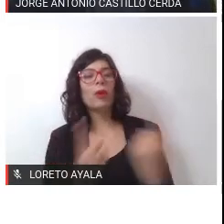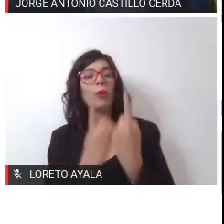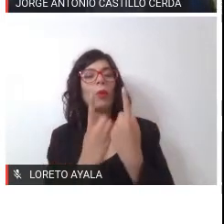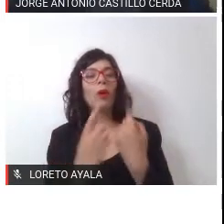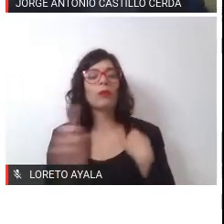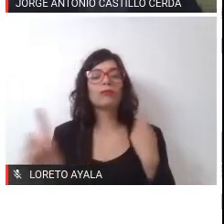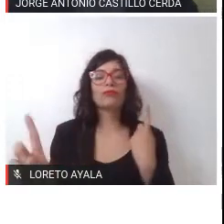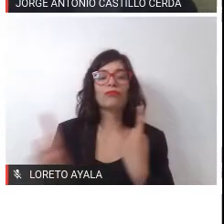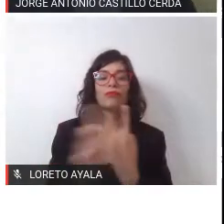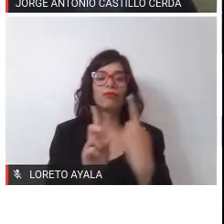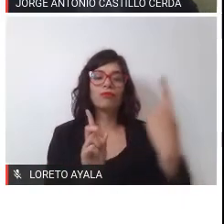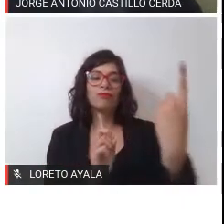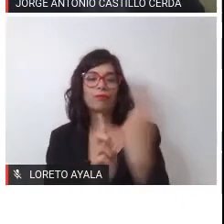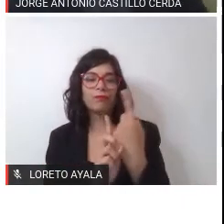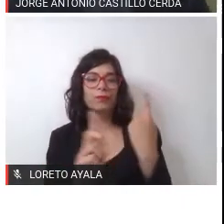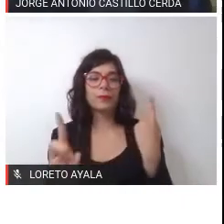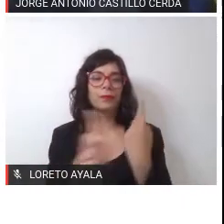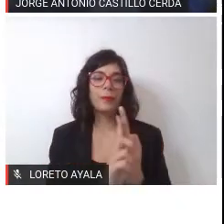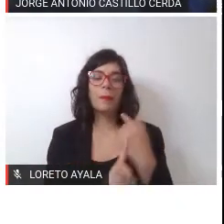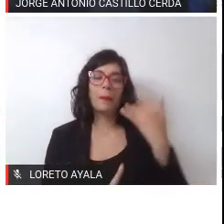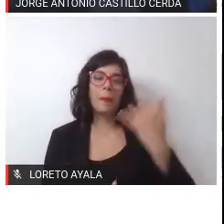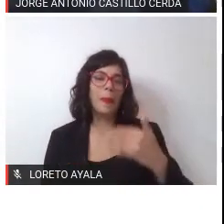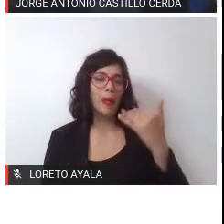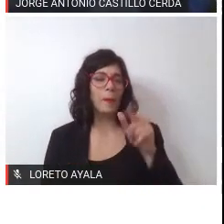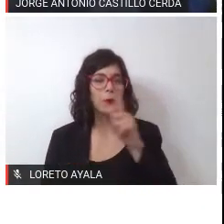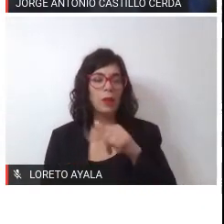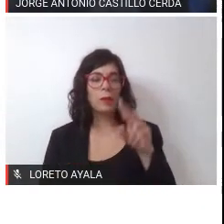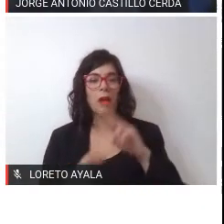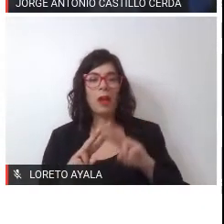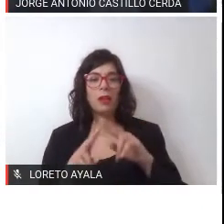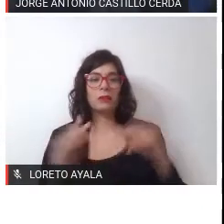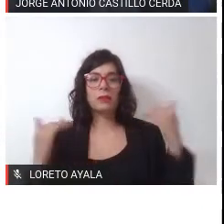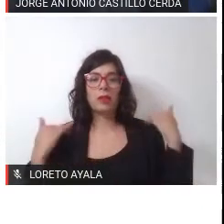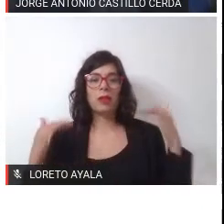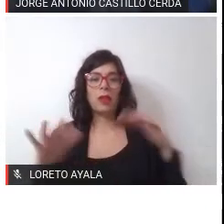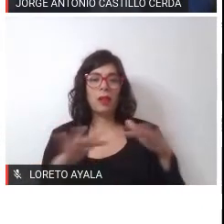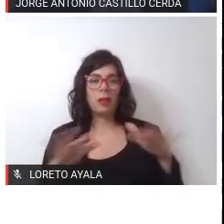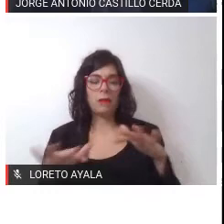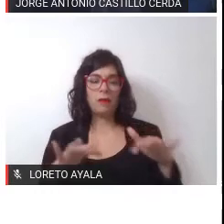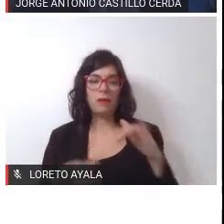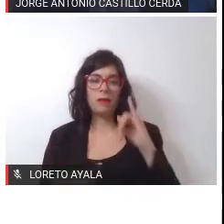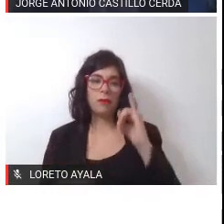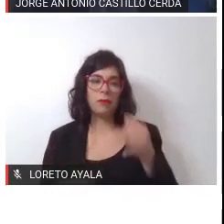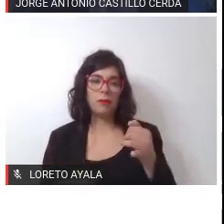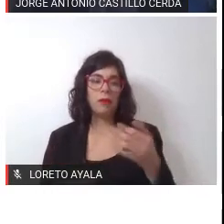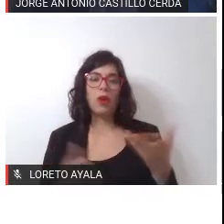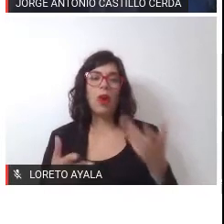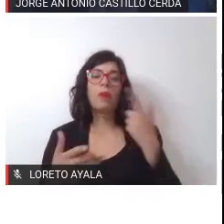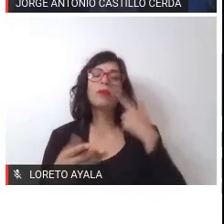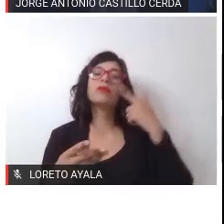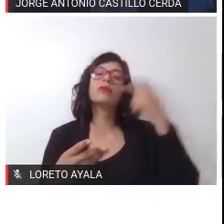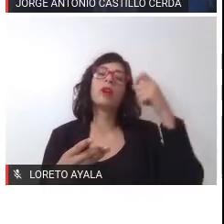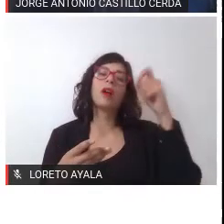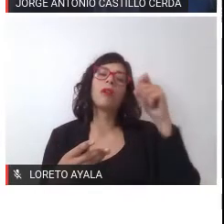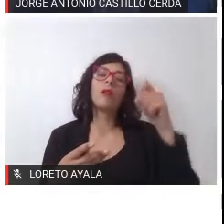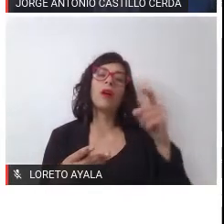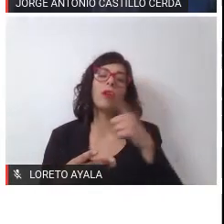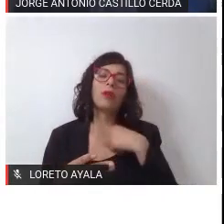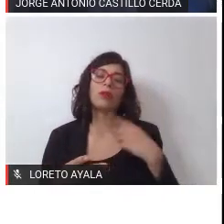no los dejen de hacer como una opción de actividad física. ¿Cómo evaluamos lo que enviamos a